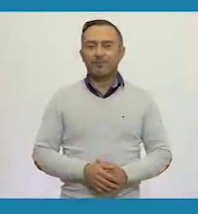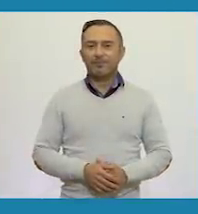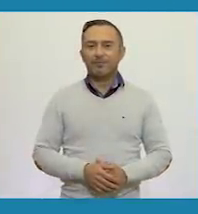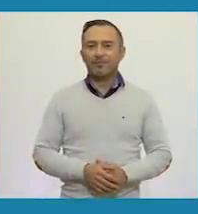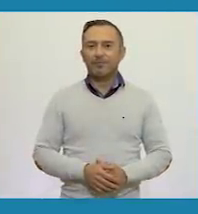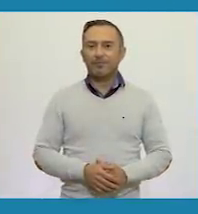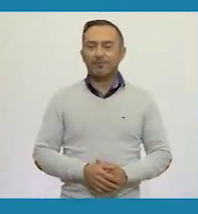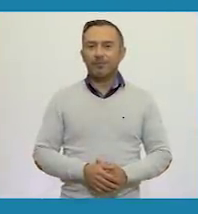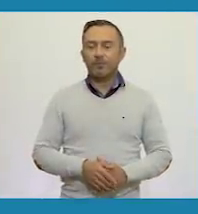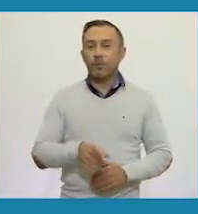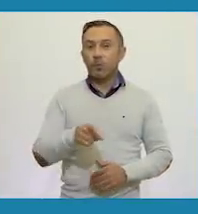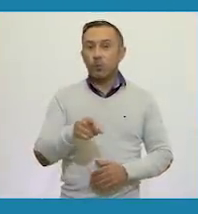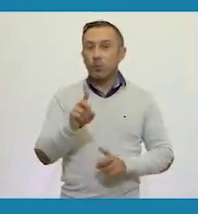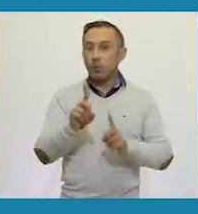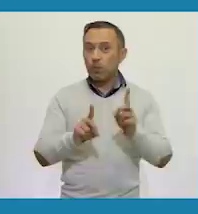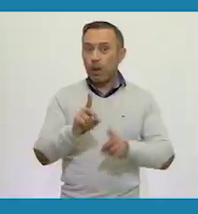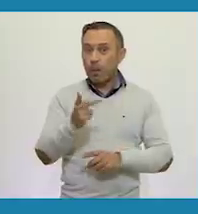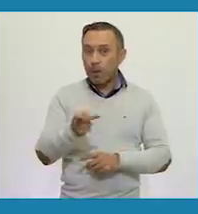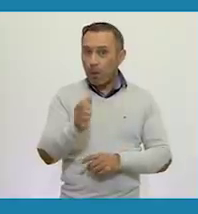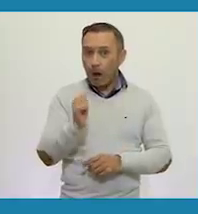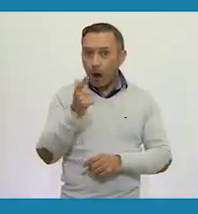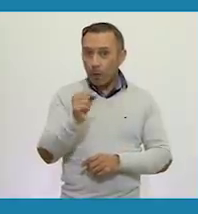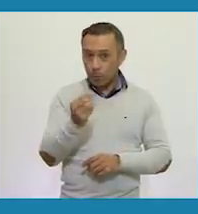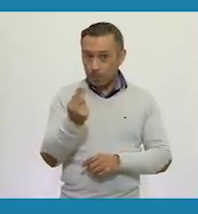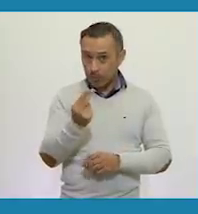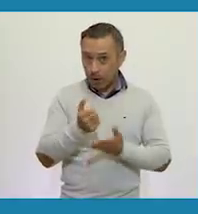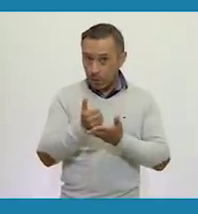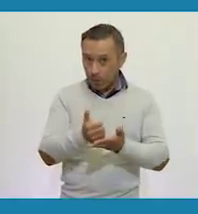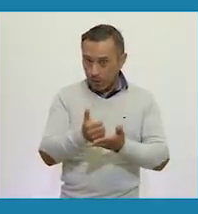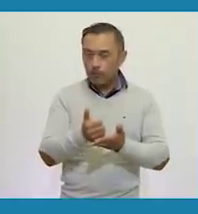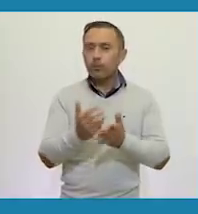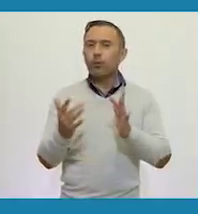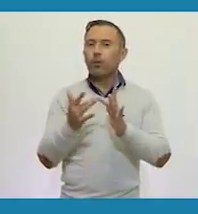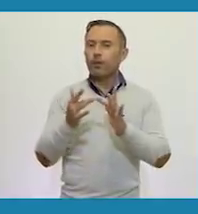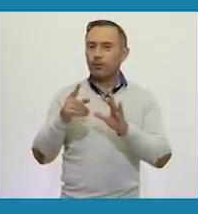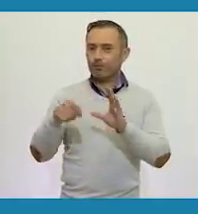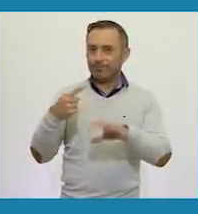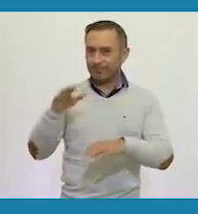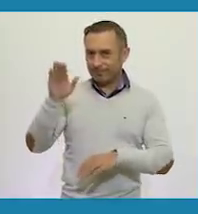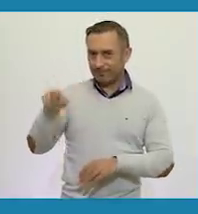Si necesitas ayuda para responder tus dudas, contáctanos.